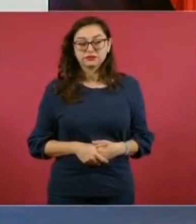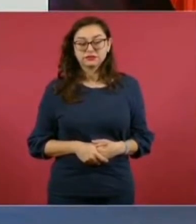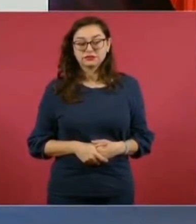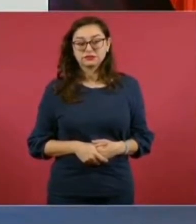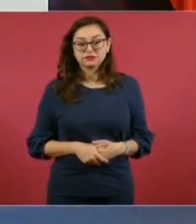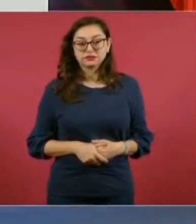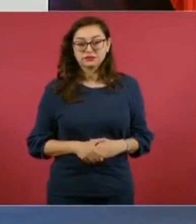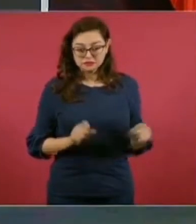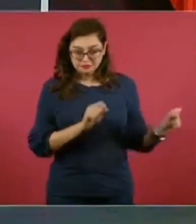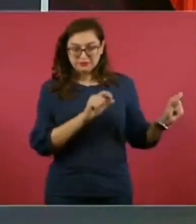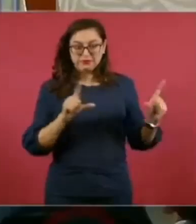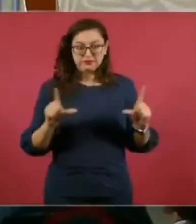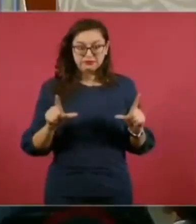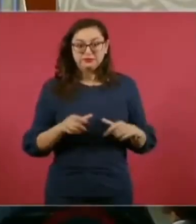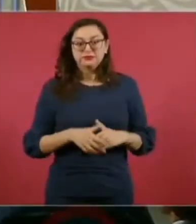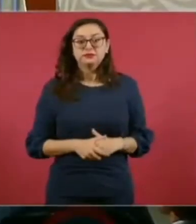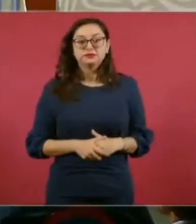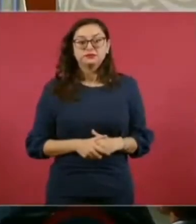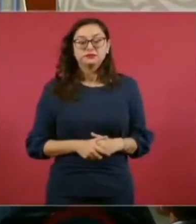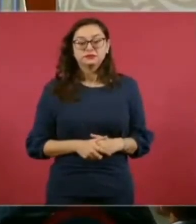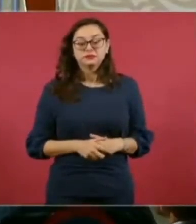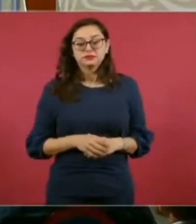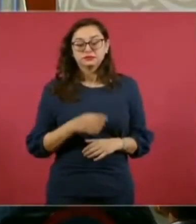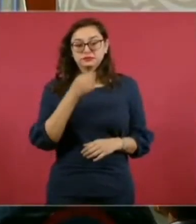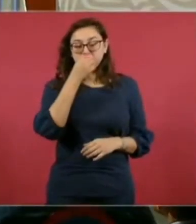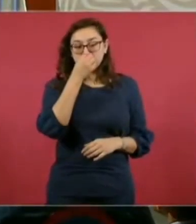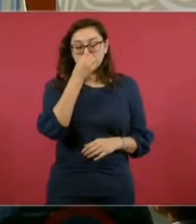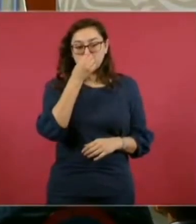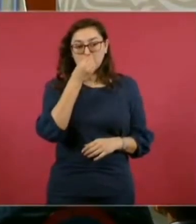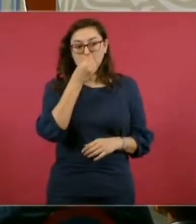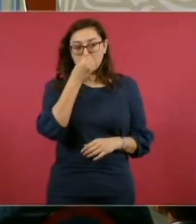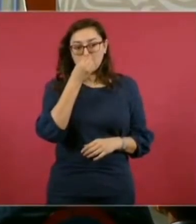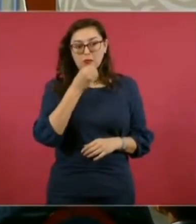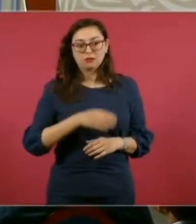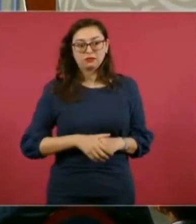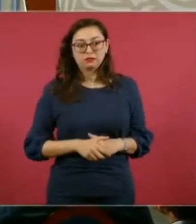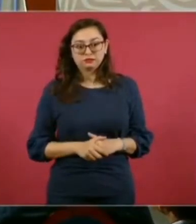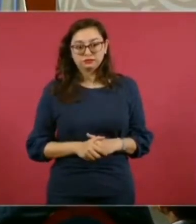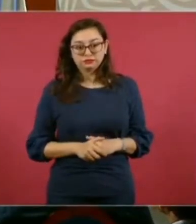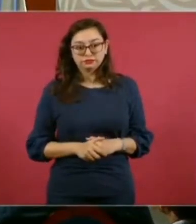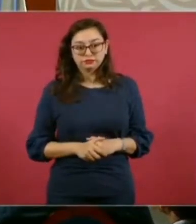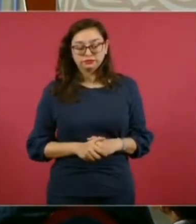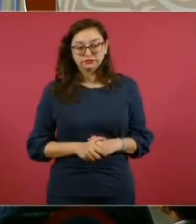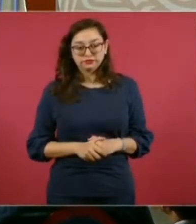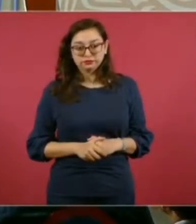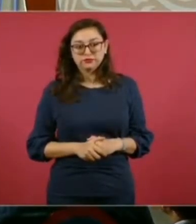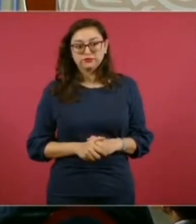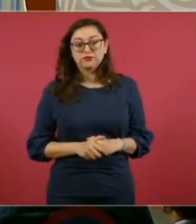No, déjala. Es que ahorita, a favor,